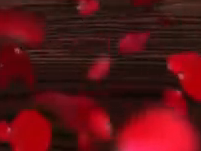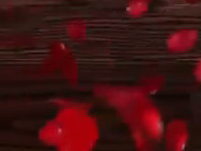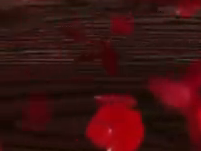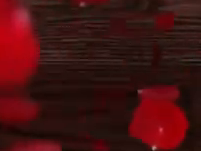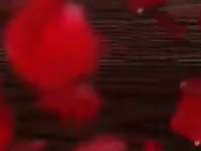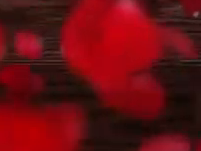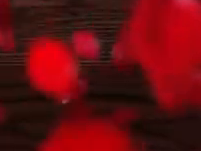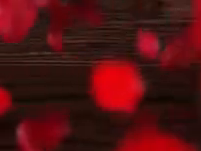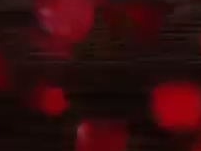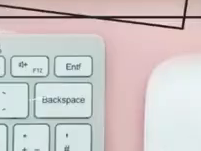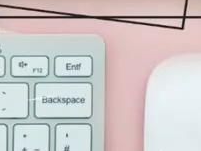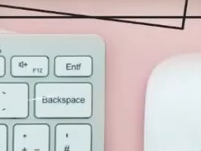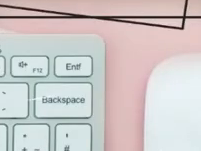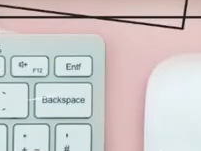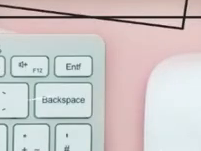ah